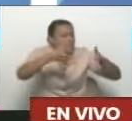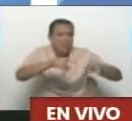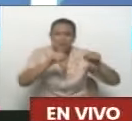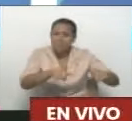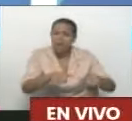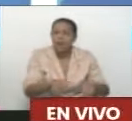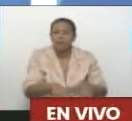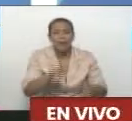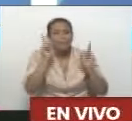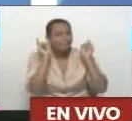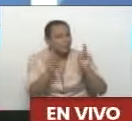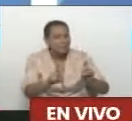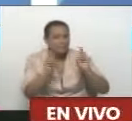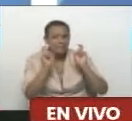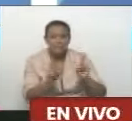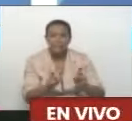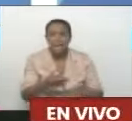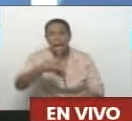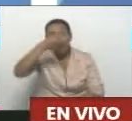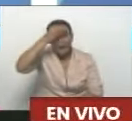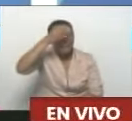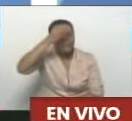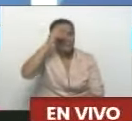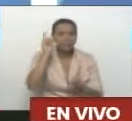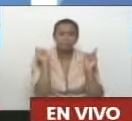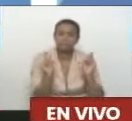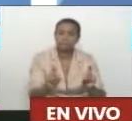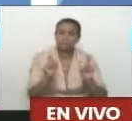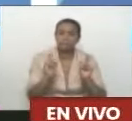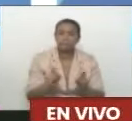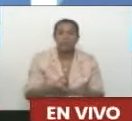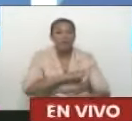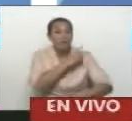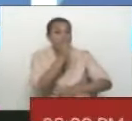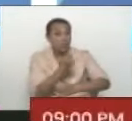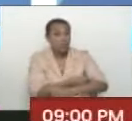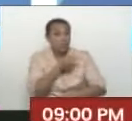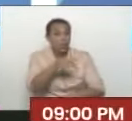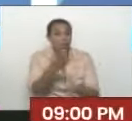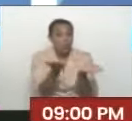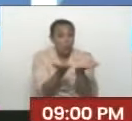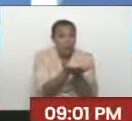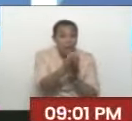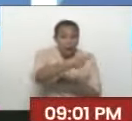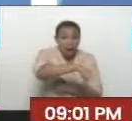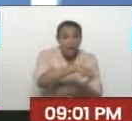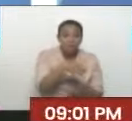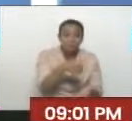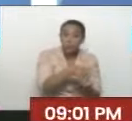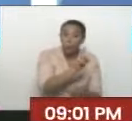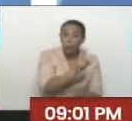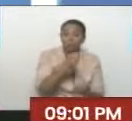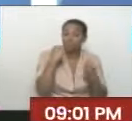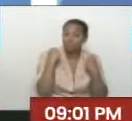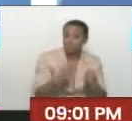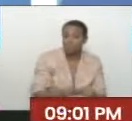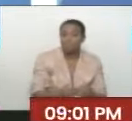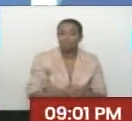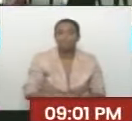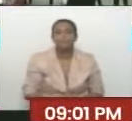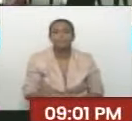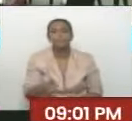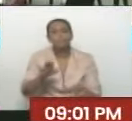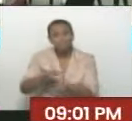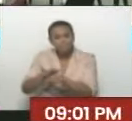de la formación y fortalecer las escuelas. Ignacio, ¿qué te parece esto? Me